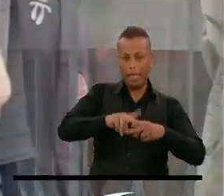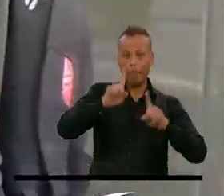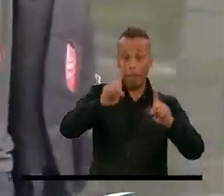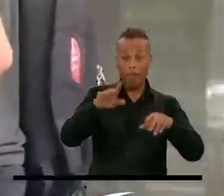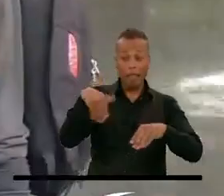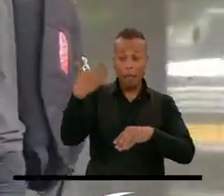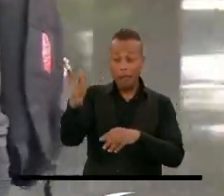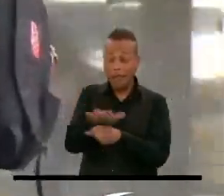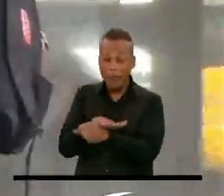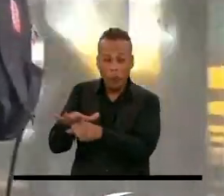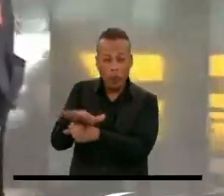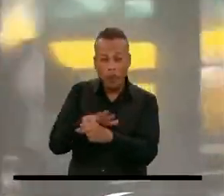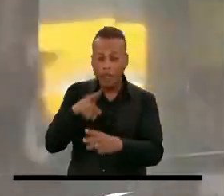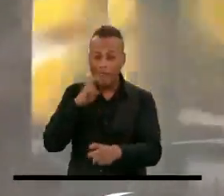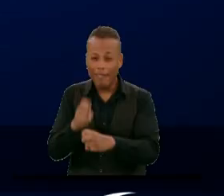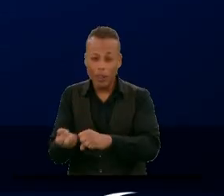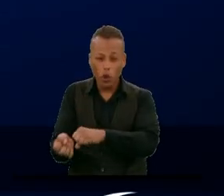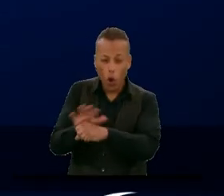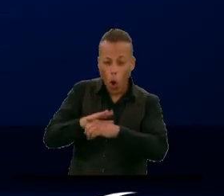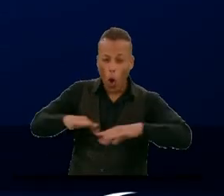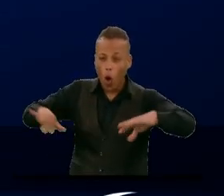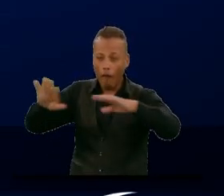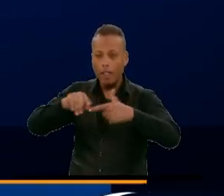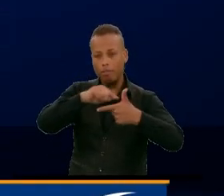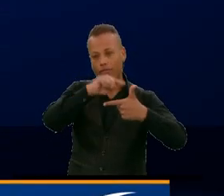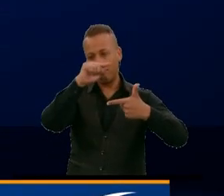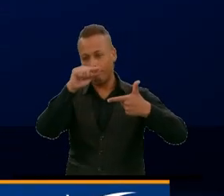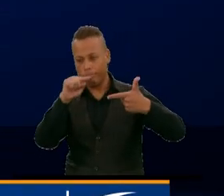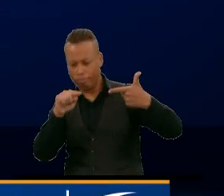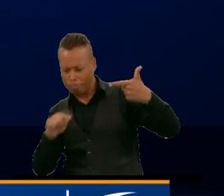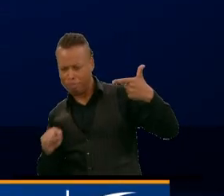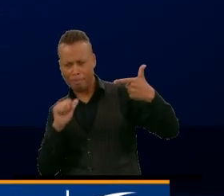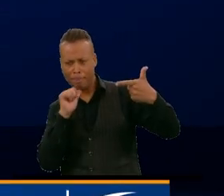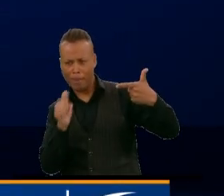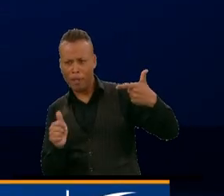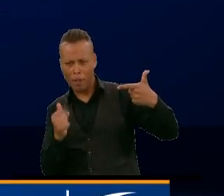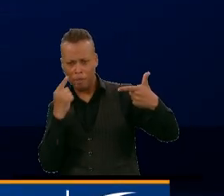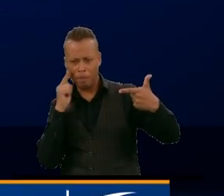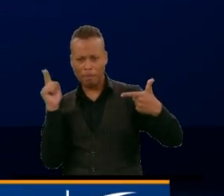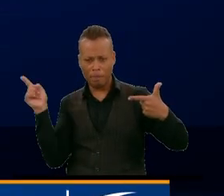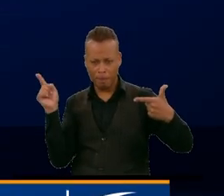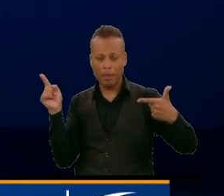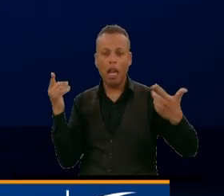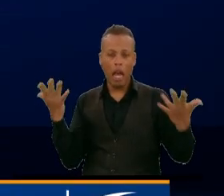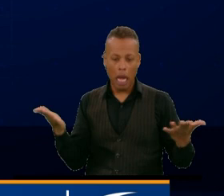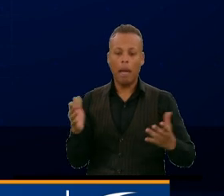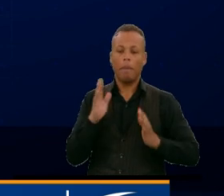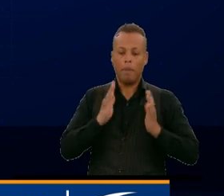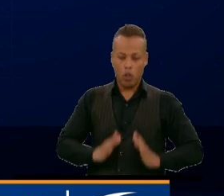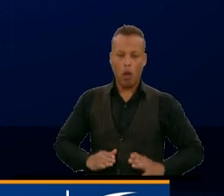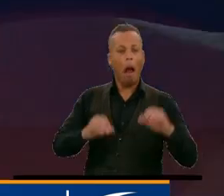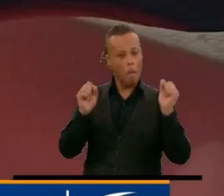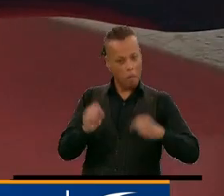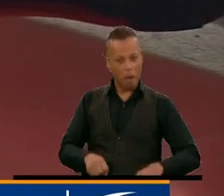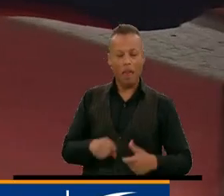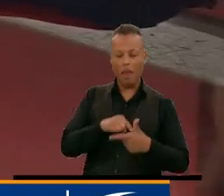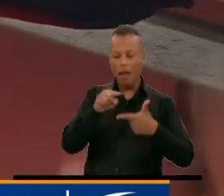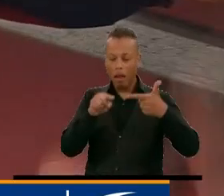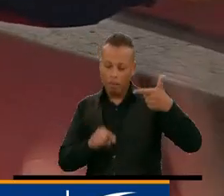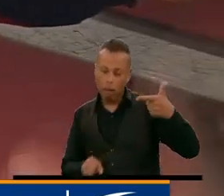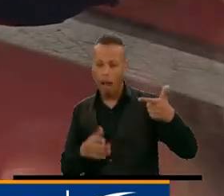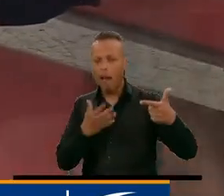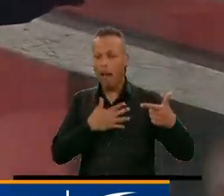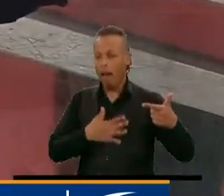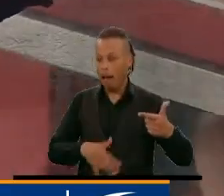tiempos difíciles por el COVID-19, las tasas bajaron a cifras históricas para que así las personas tuvieran la capacidad de gastar más. Pero ante